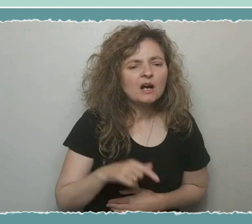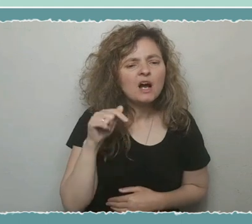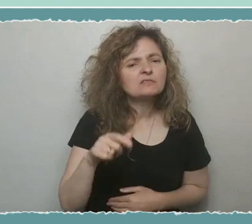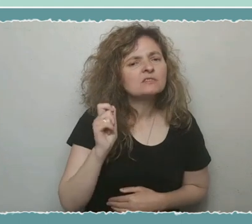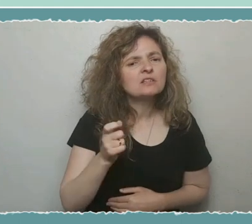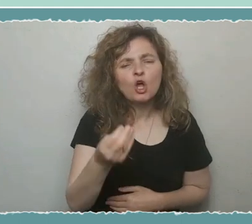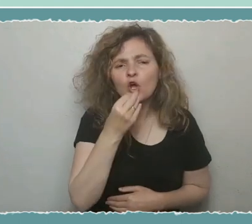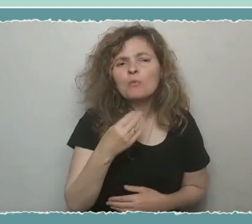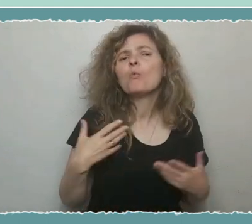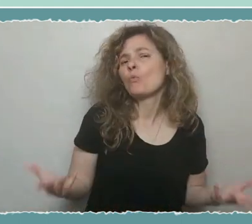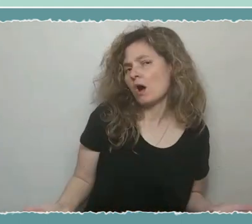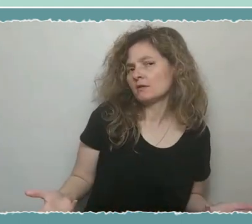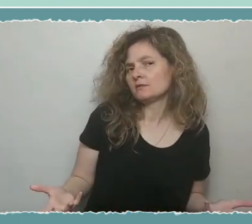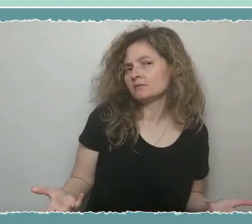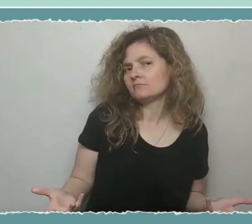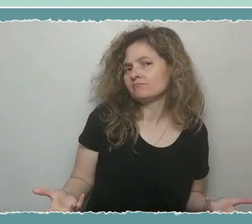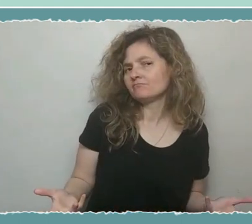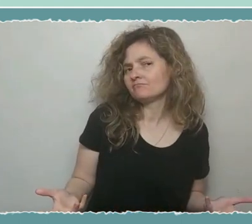E que podería comer?